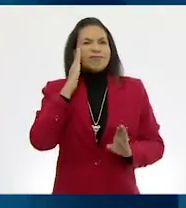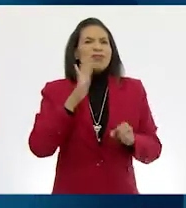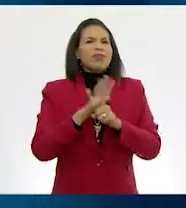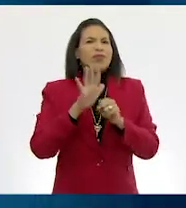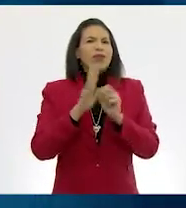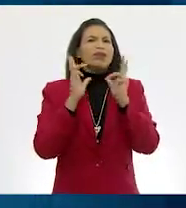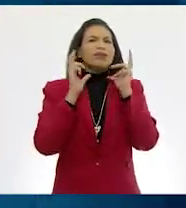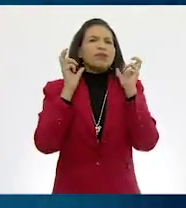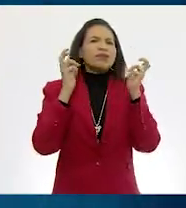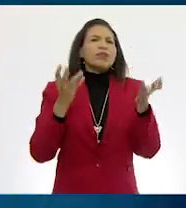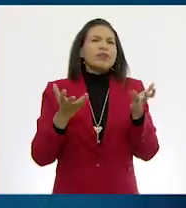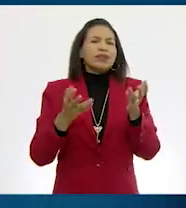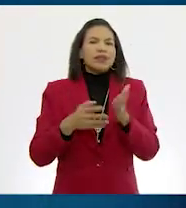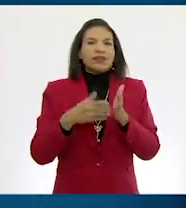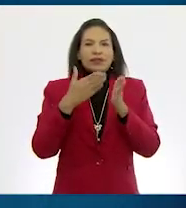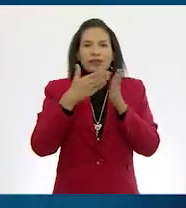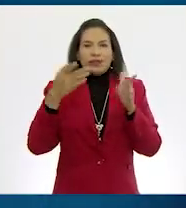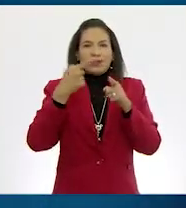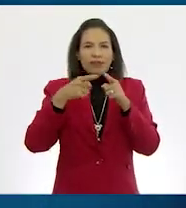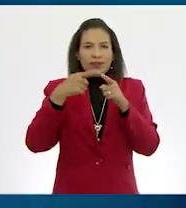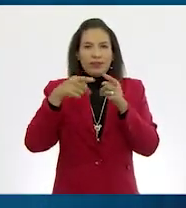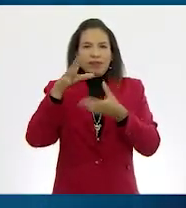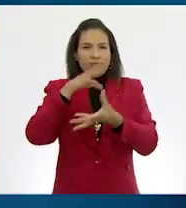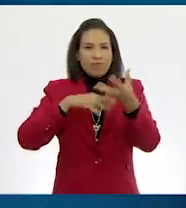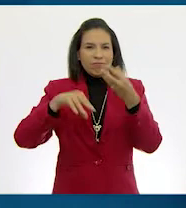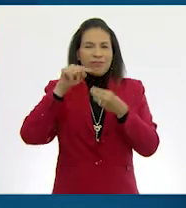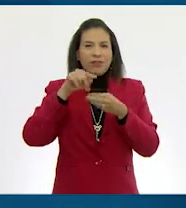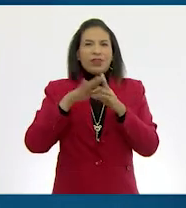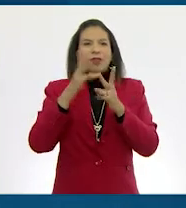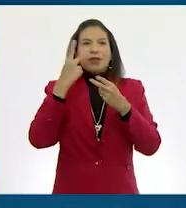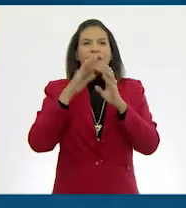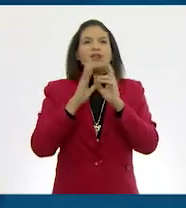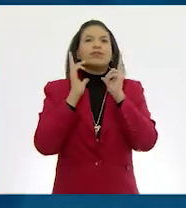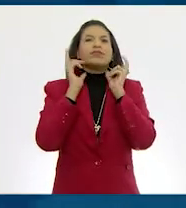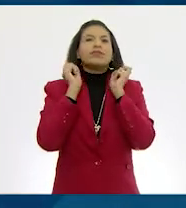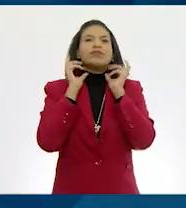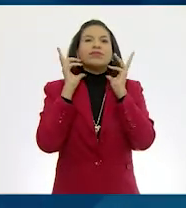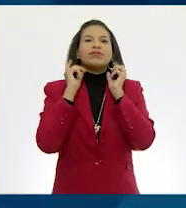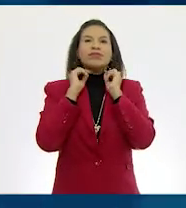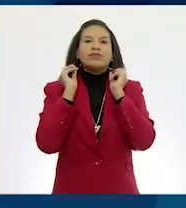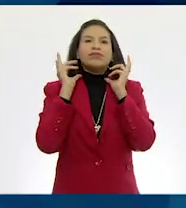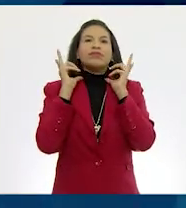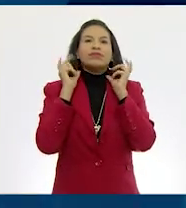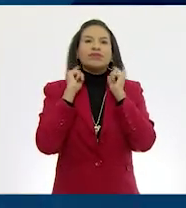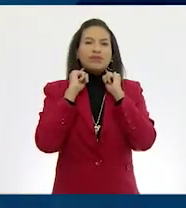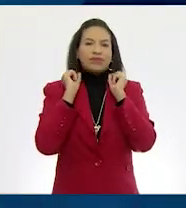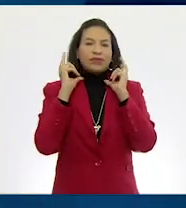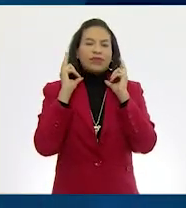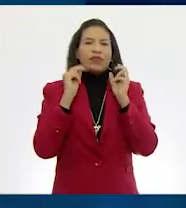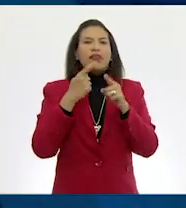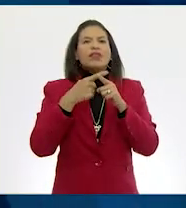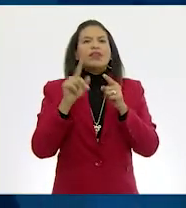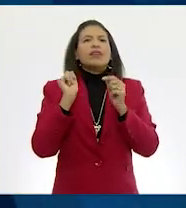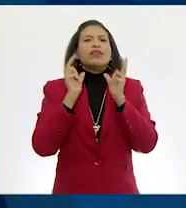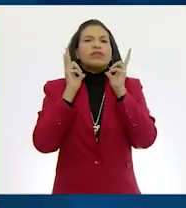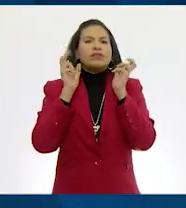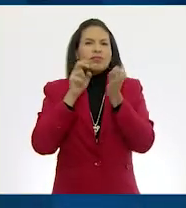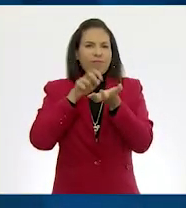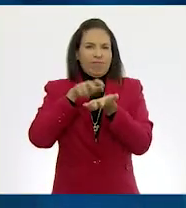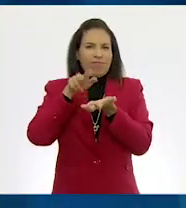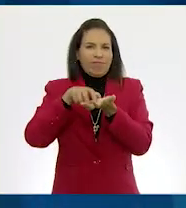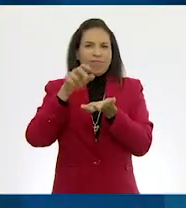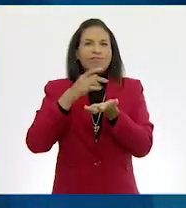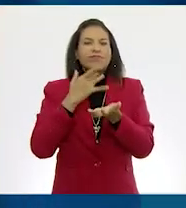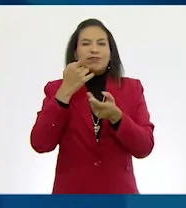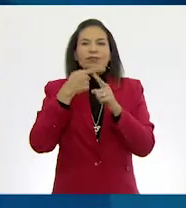ajolote que durante su fase larvaria desarrollan branquias tienen blancas parecen corren a cuerpos a diferencia de los renacuajos los ajolotes